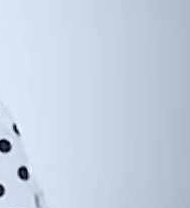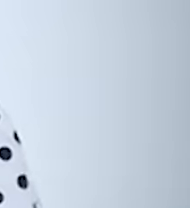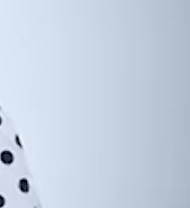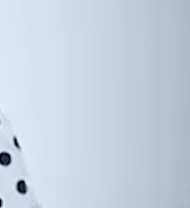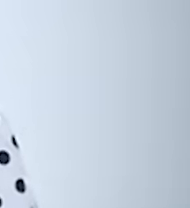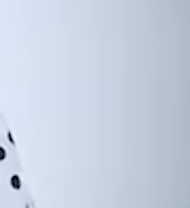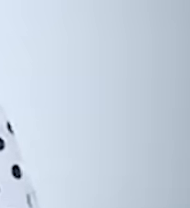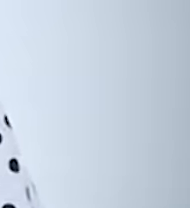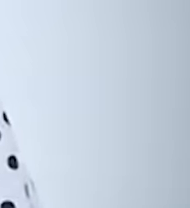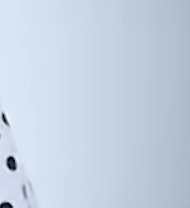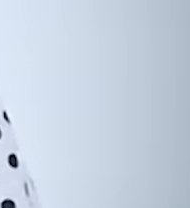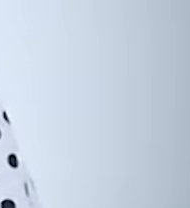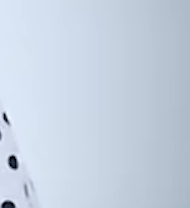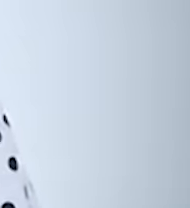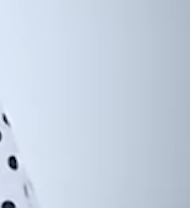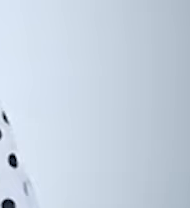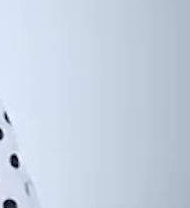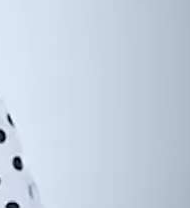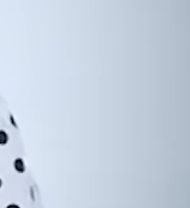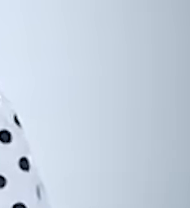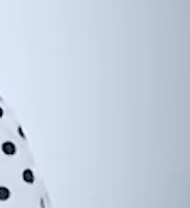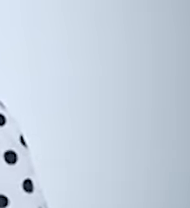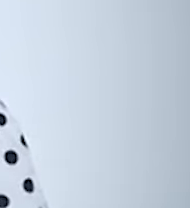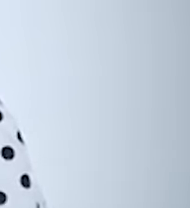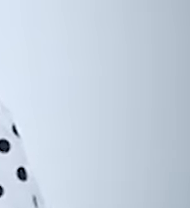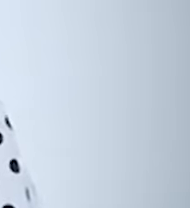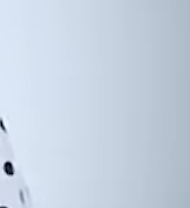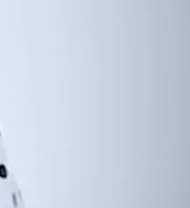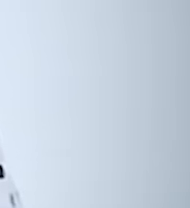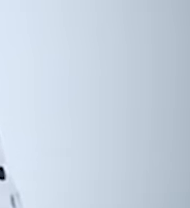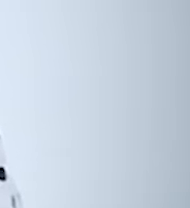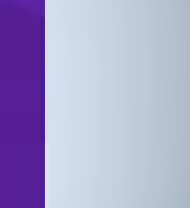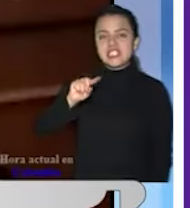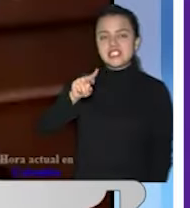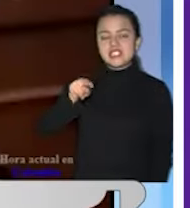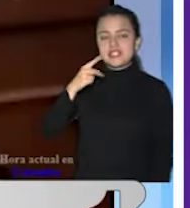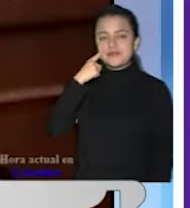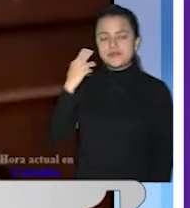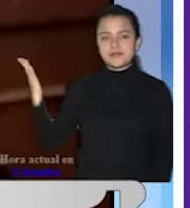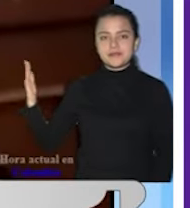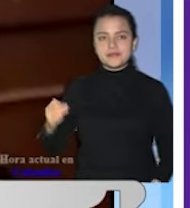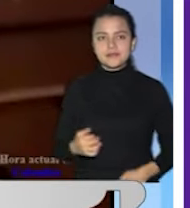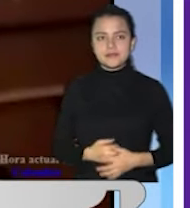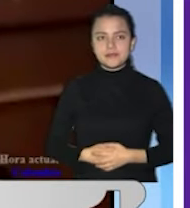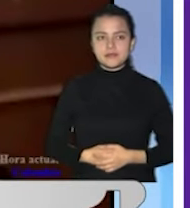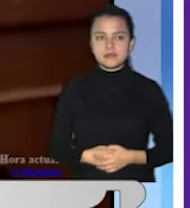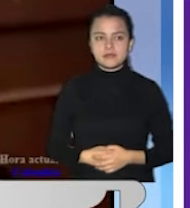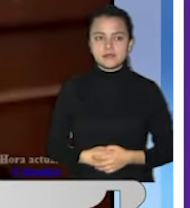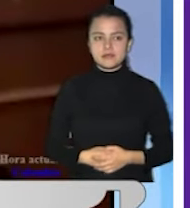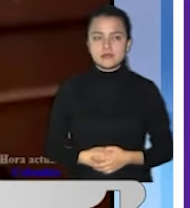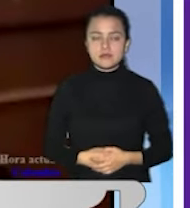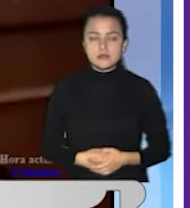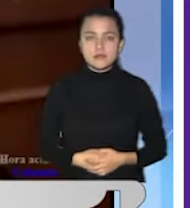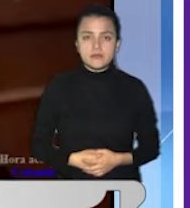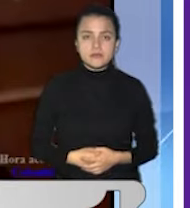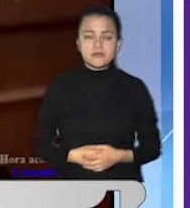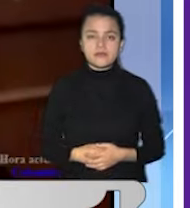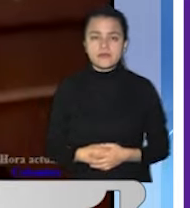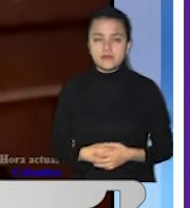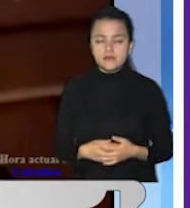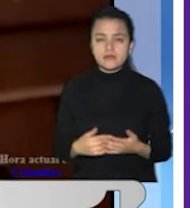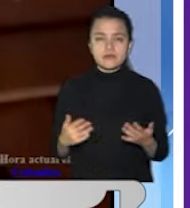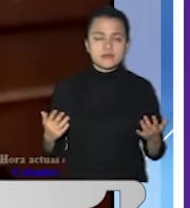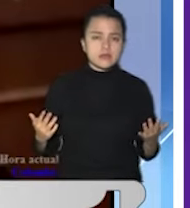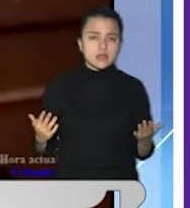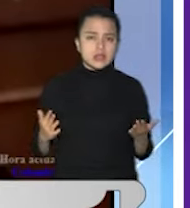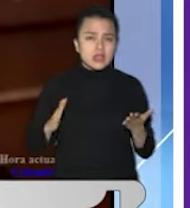significaba impunidad, sino que sería una justicia reparativa. Los perdones sociales y las revoluciones no se dan